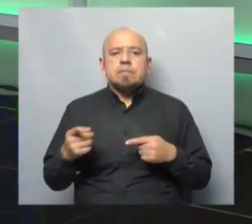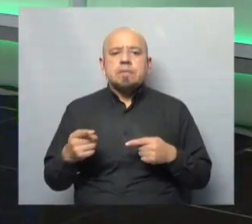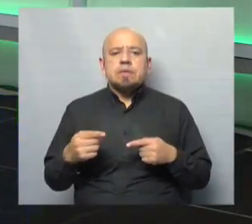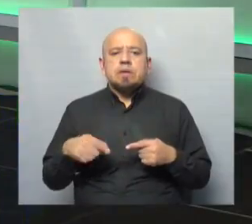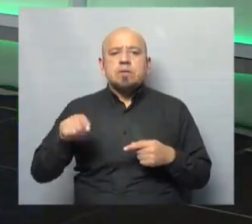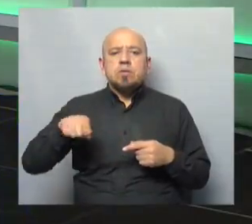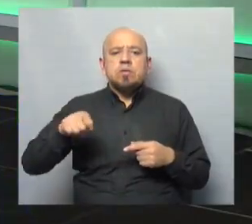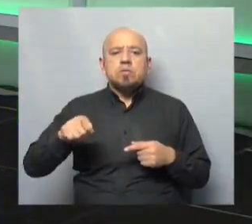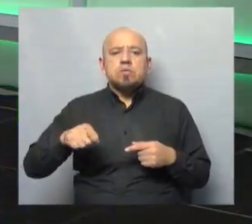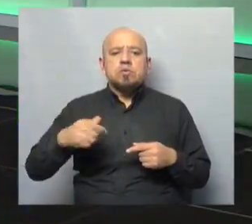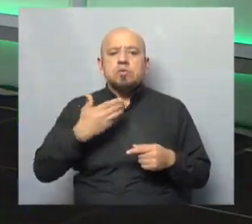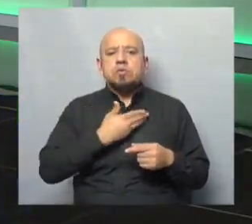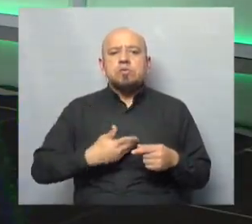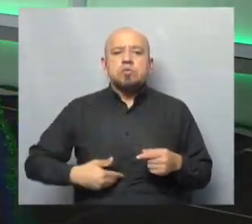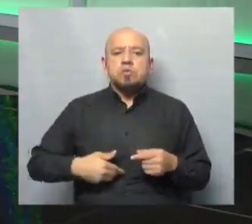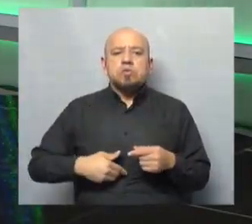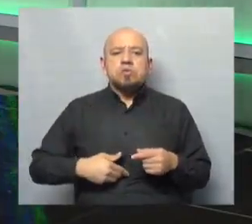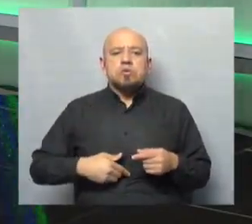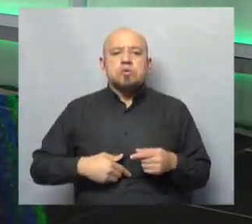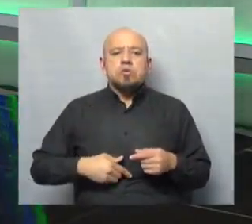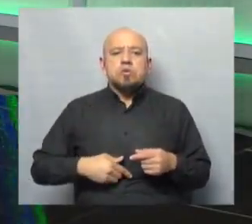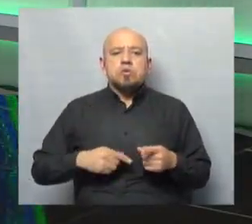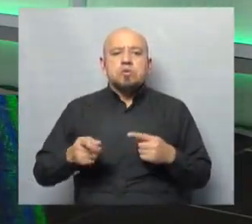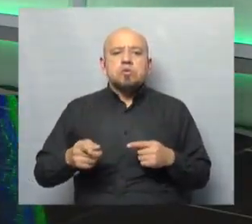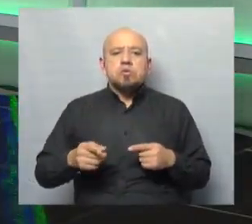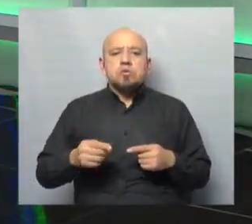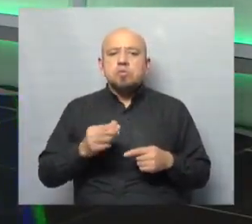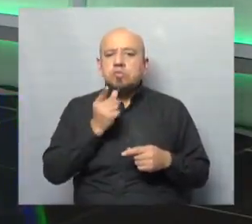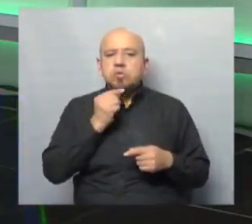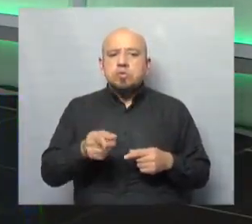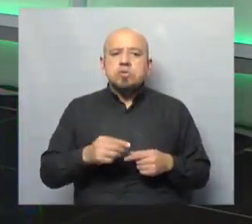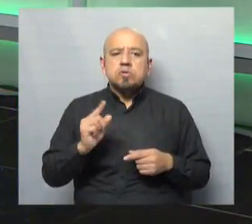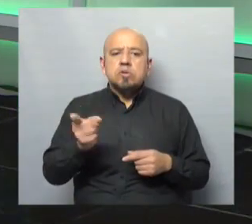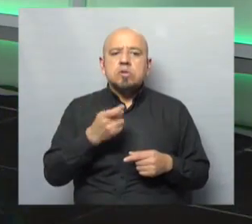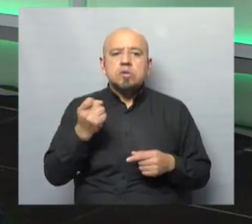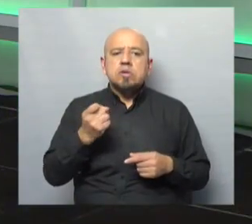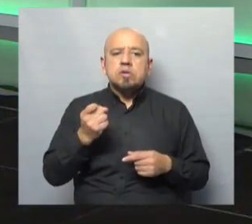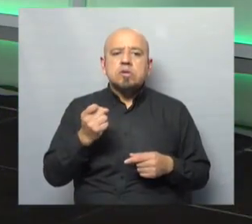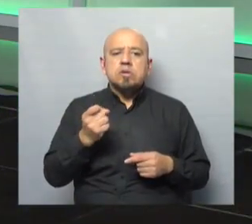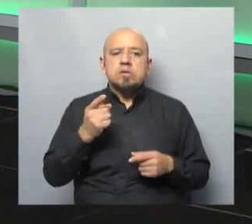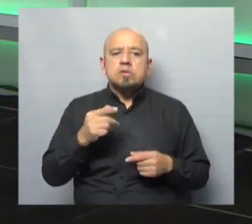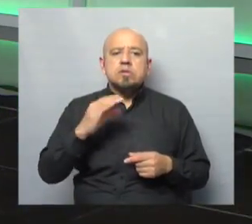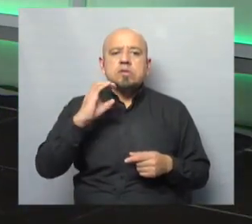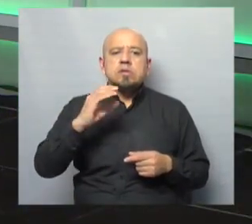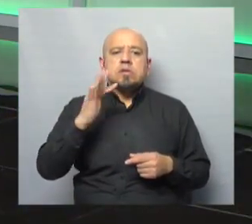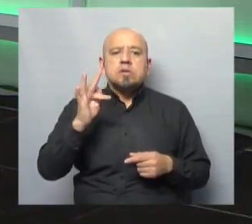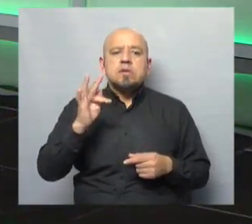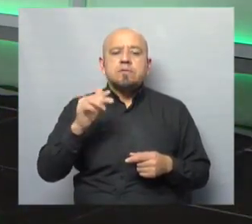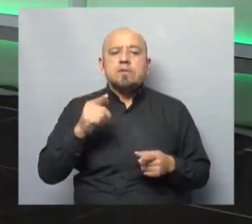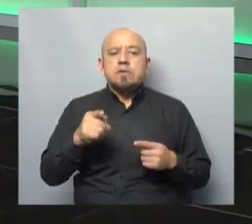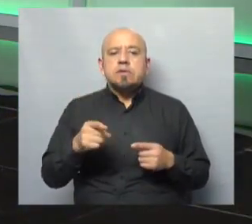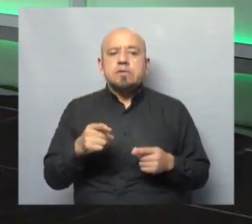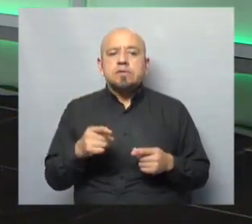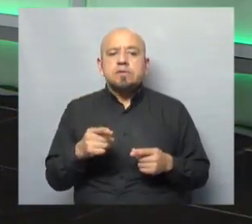un juez de que el gobierno de buenos aires liberes de policías la zona donde vive la ex presidenta cristina fernández con él por supuesto